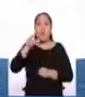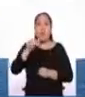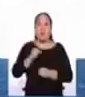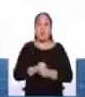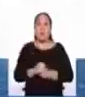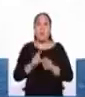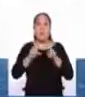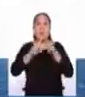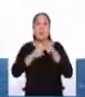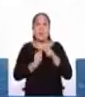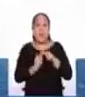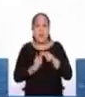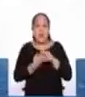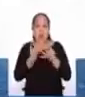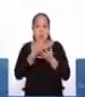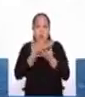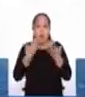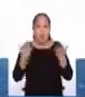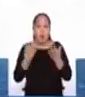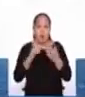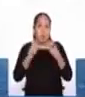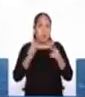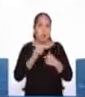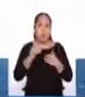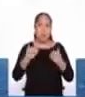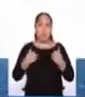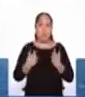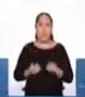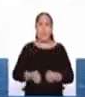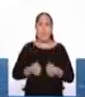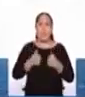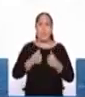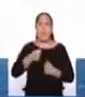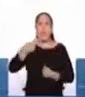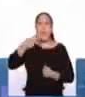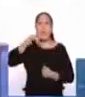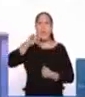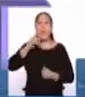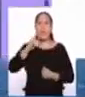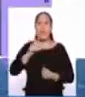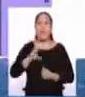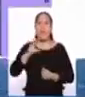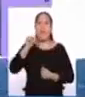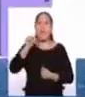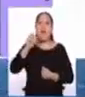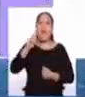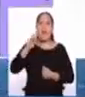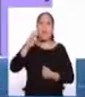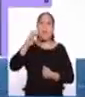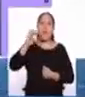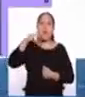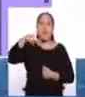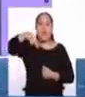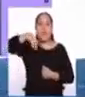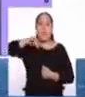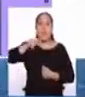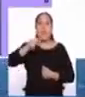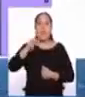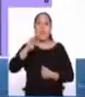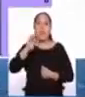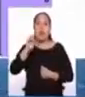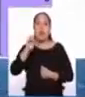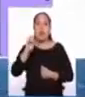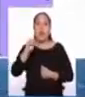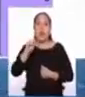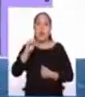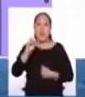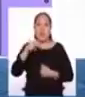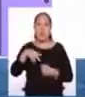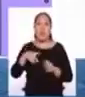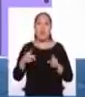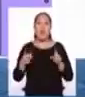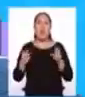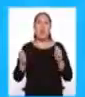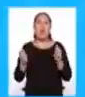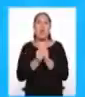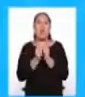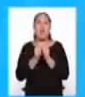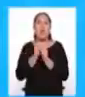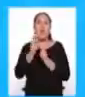de sustancias inorgánicas, como hidrógeno, carbono, nitrógeno y oxígeno, presentes en el